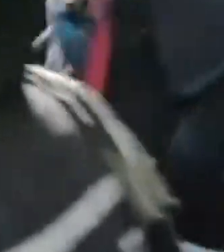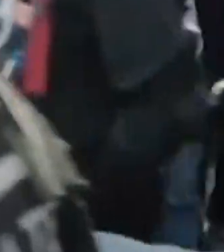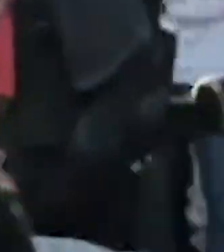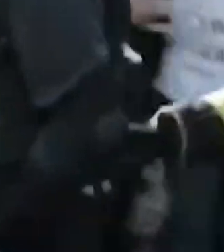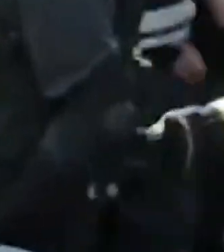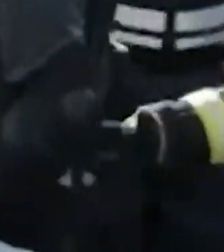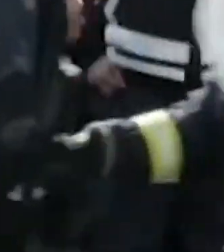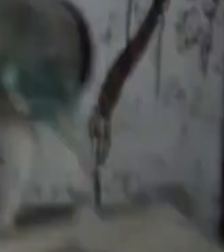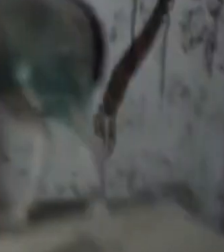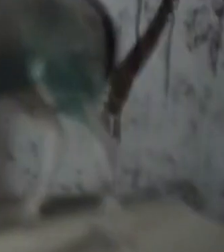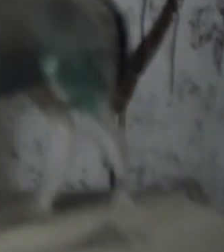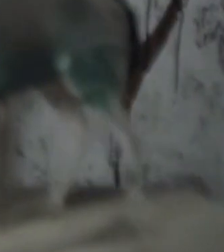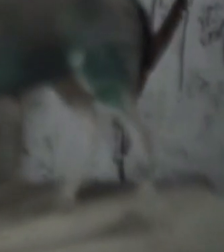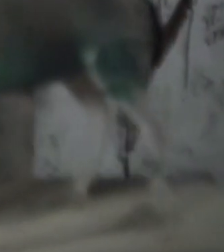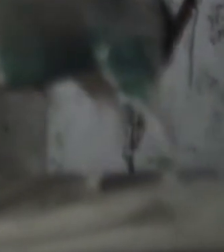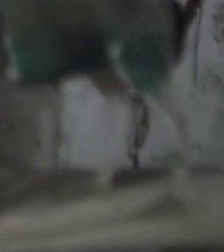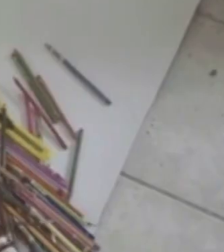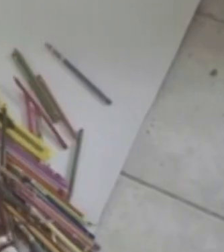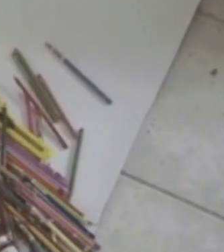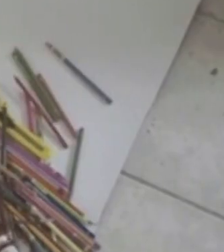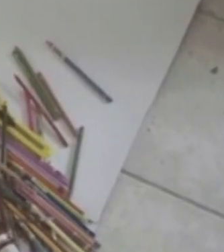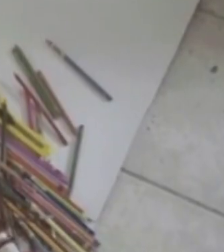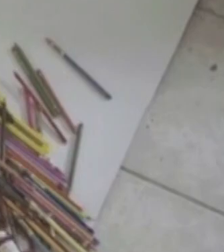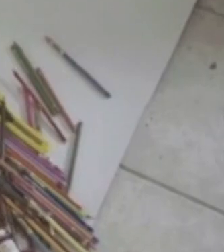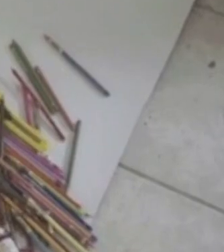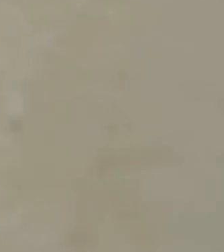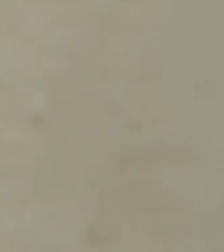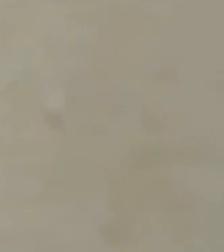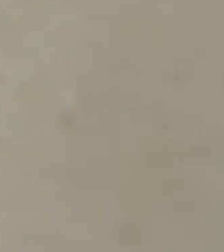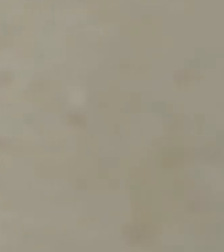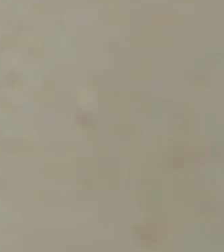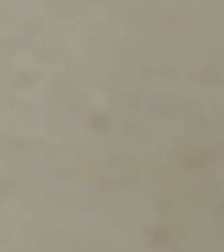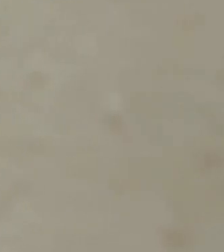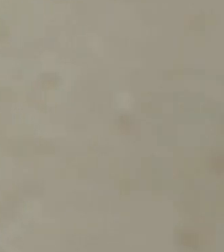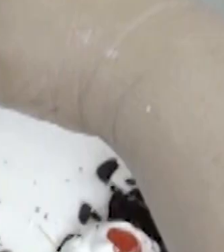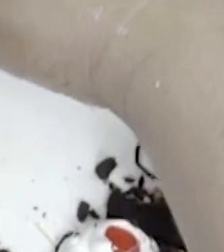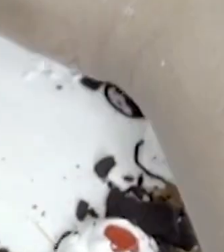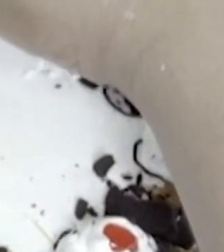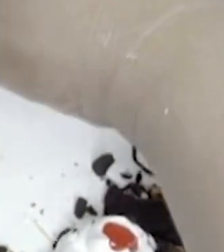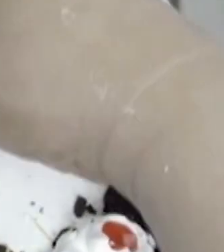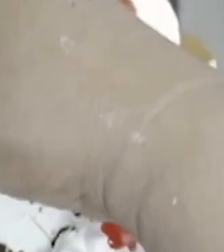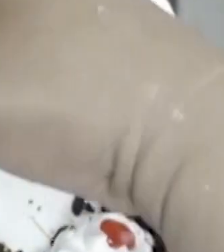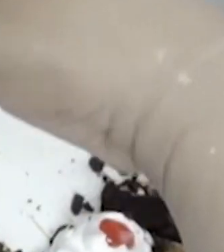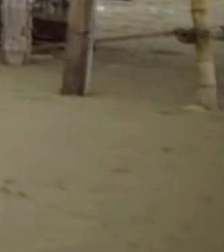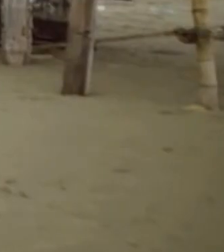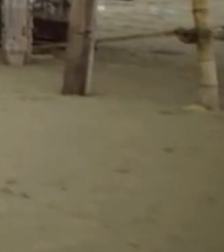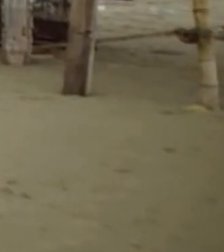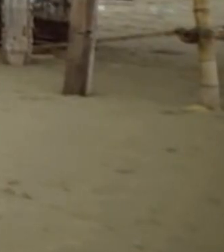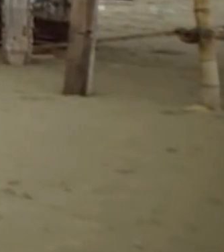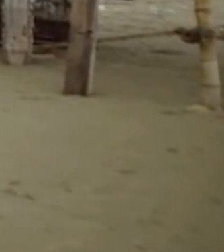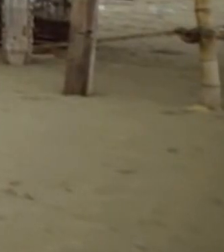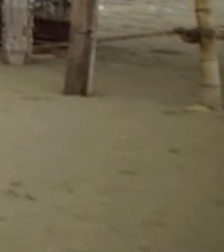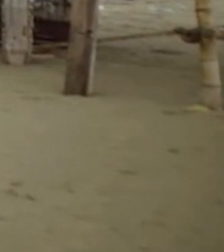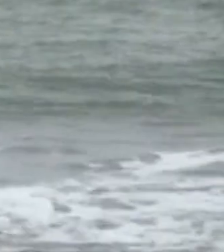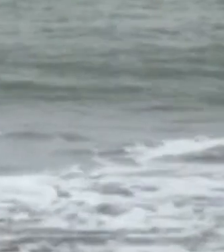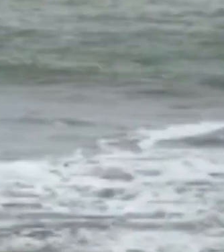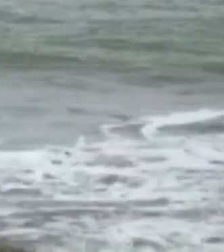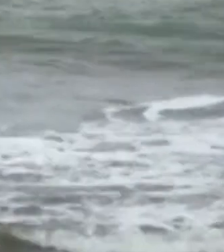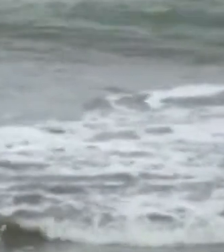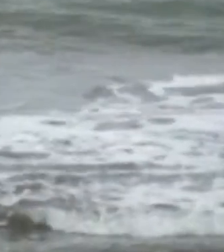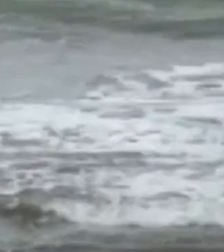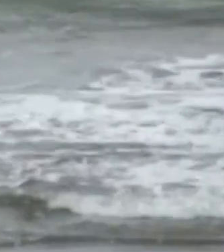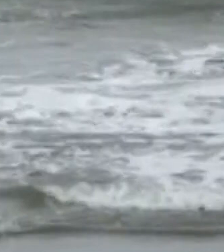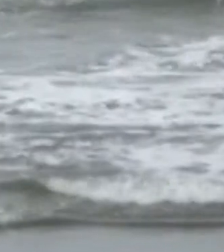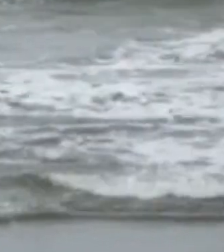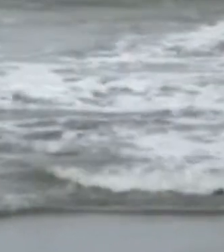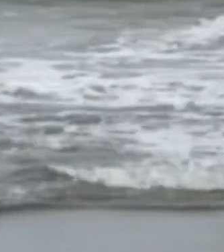ecuatoriana, varias personas reflexionan su sentido de vida a través del arte y la creación. Todos los días el faro